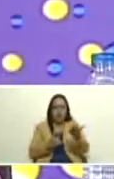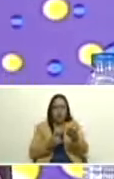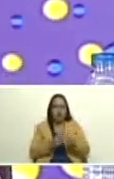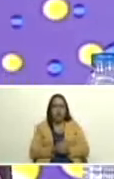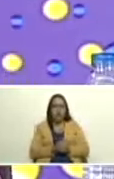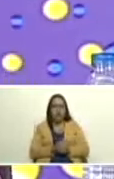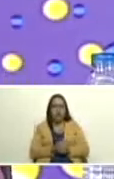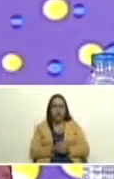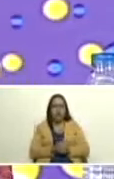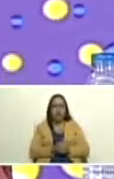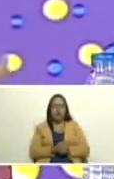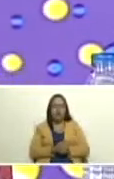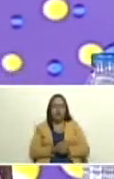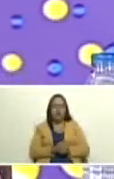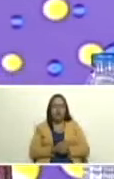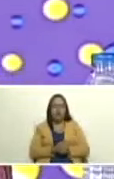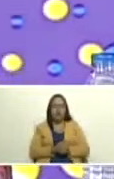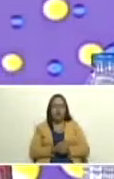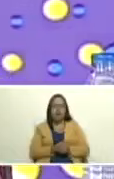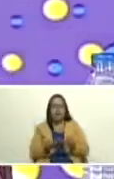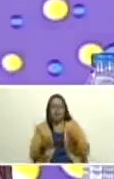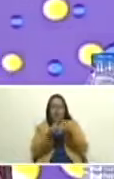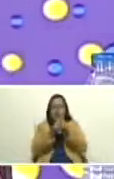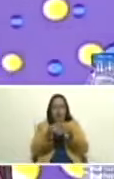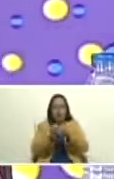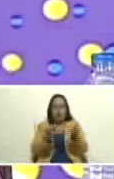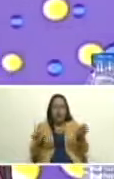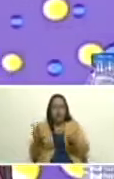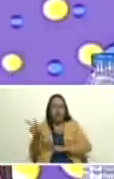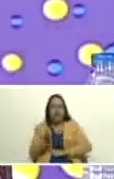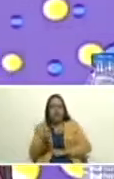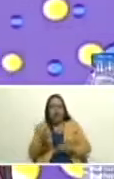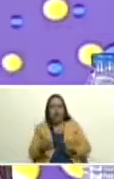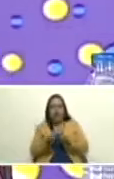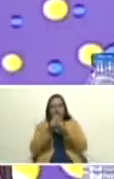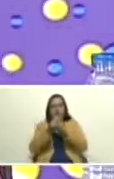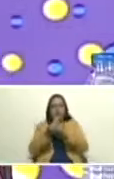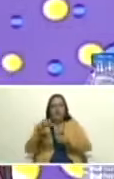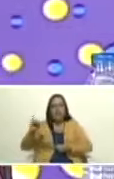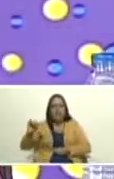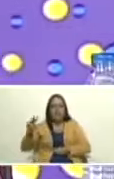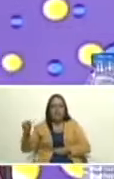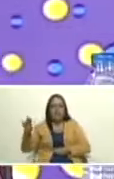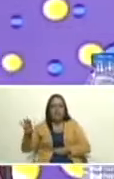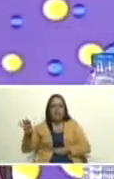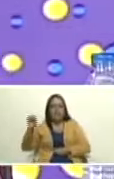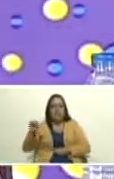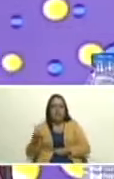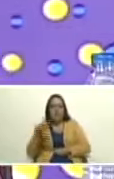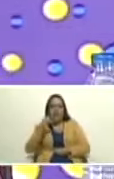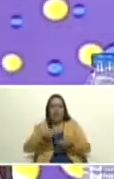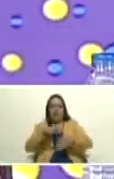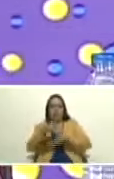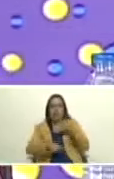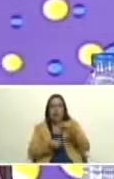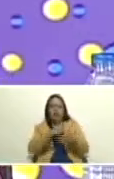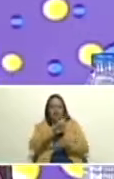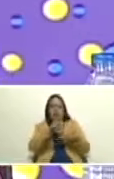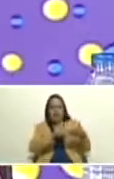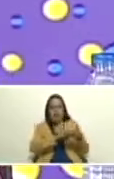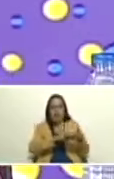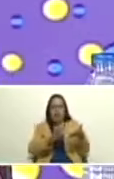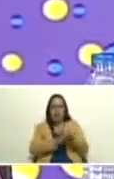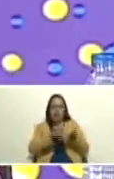plataforma Edúcate Venezuela, que junto al INSE tiene programas concretos en las áreas que respondieron las mujeres de interés